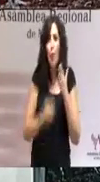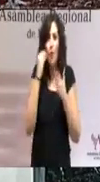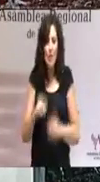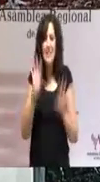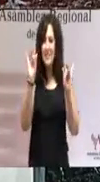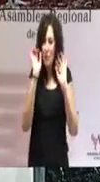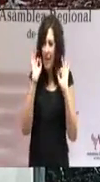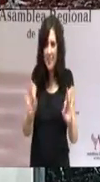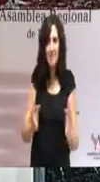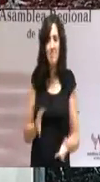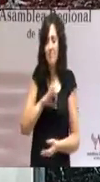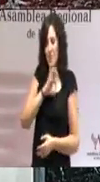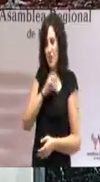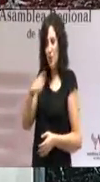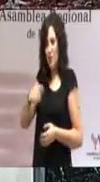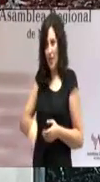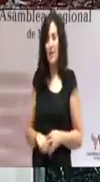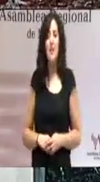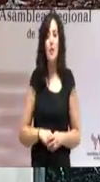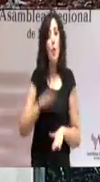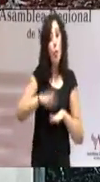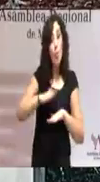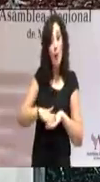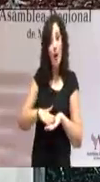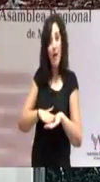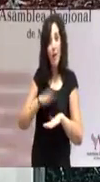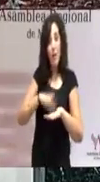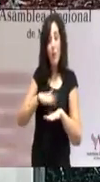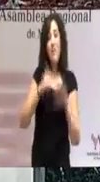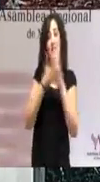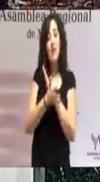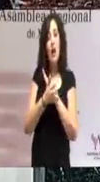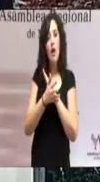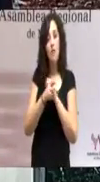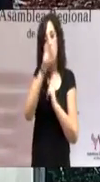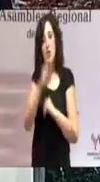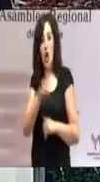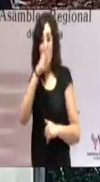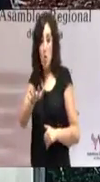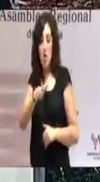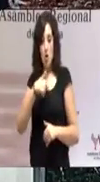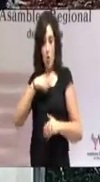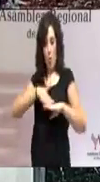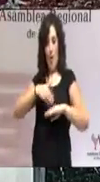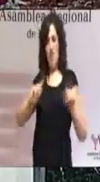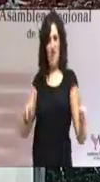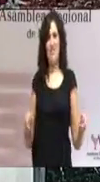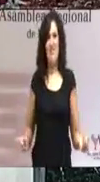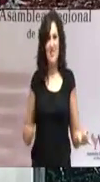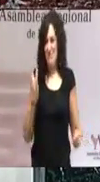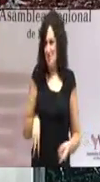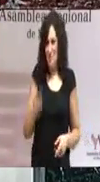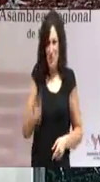señor presidente. La culpa no es nunca de quien lo denuncia, de